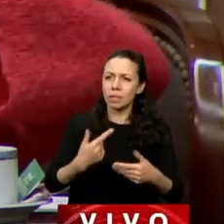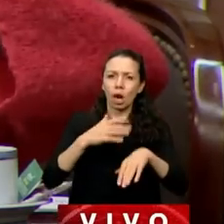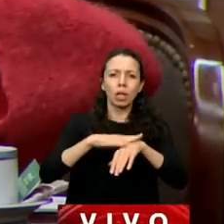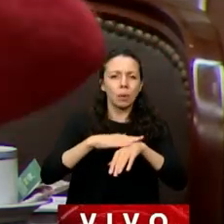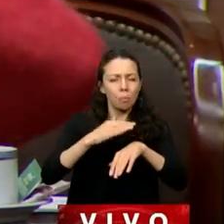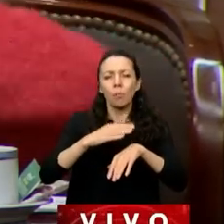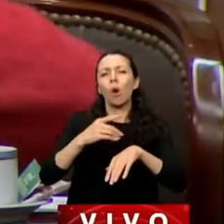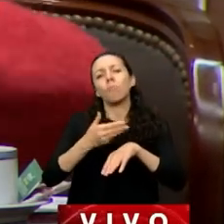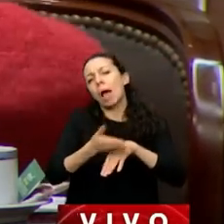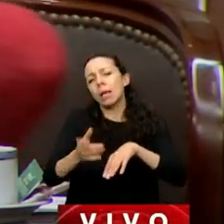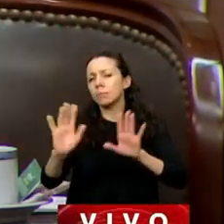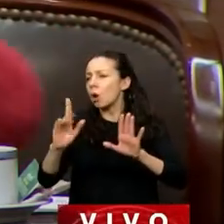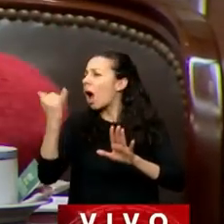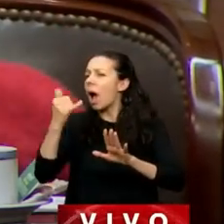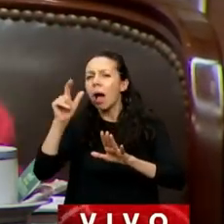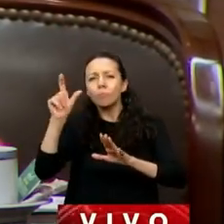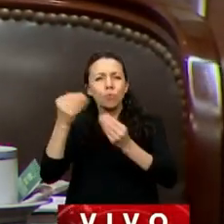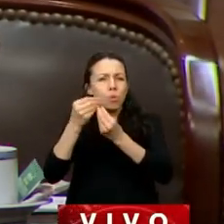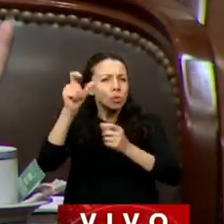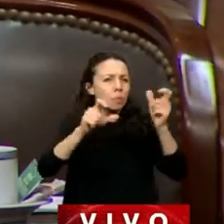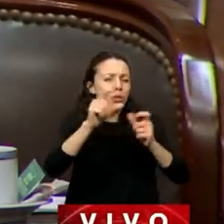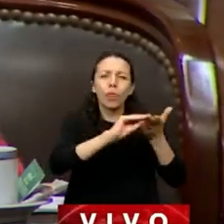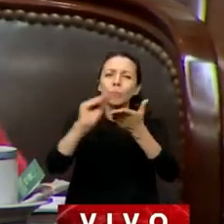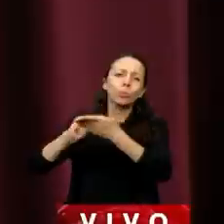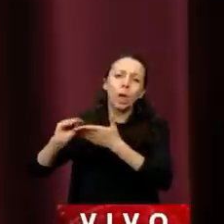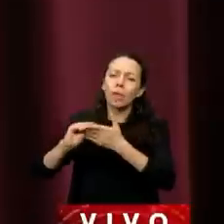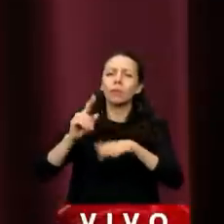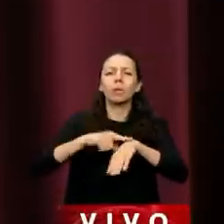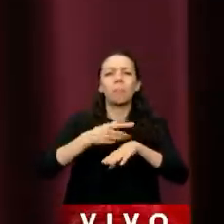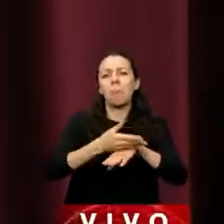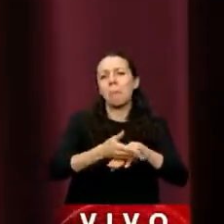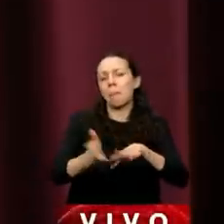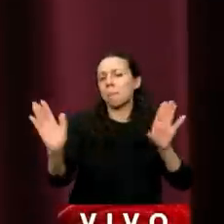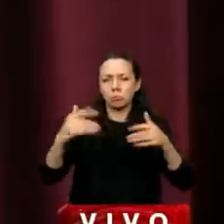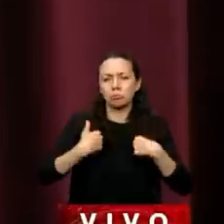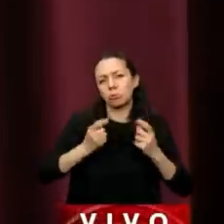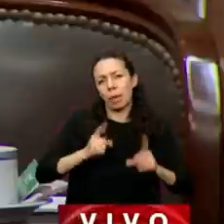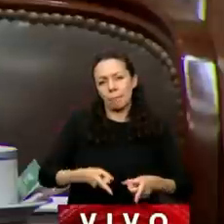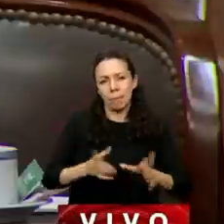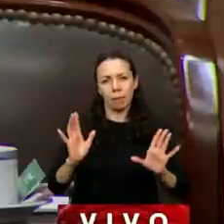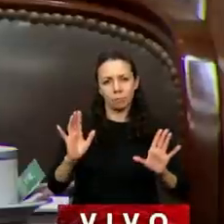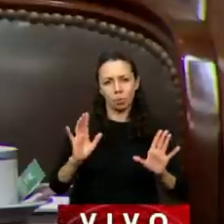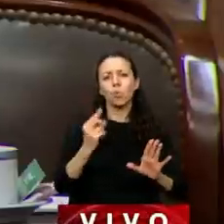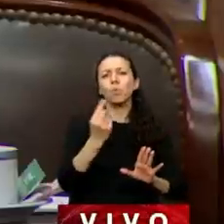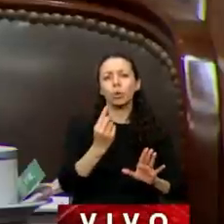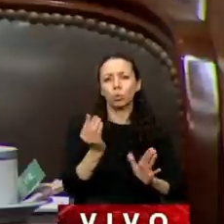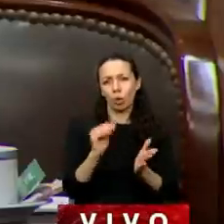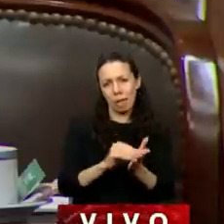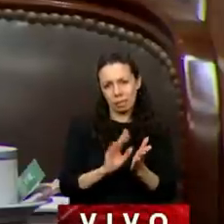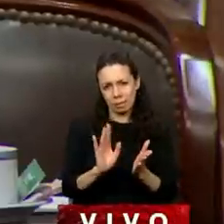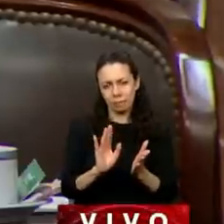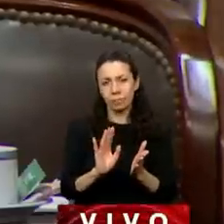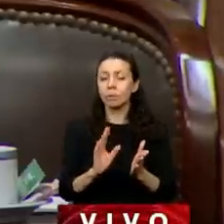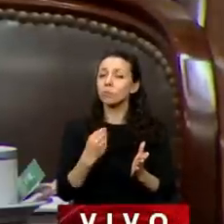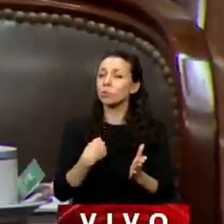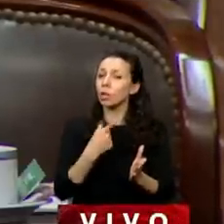se exceden en el tiempo, así que me voy a exceder. No, el que debata, no quiere que diputada nos escuche. Hernández, bueno, termine. Un minuto, por favor, un minuto, porque